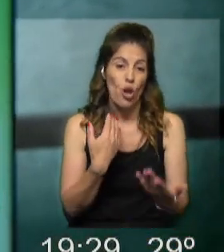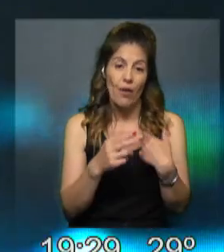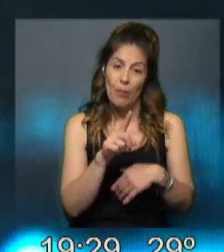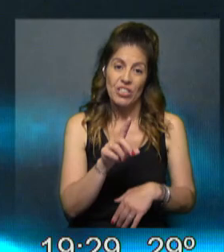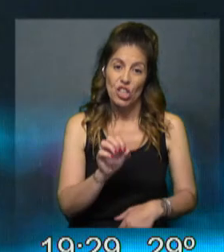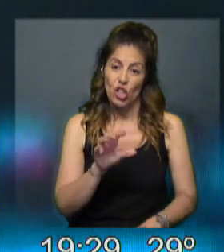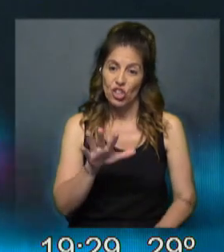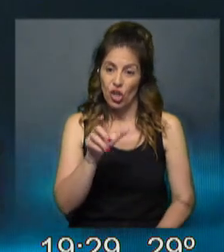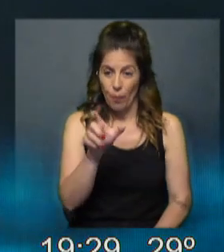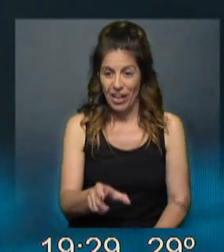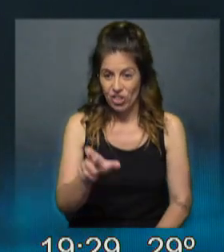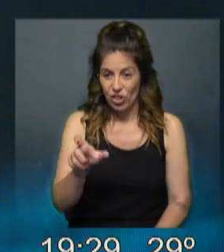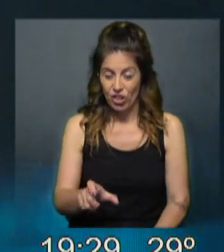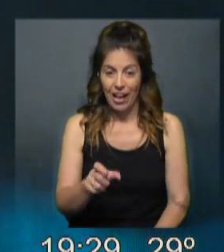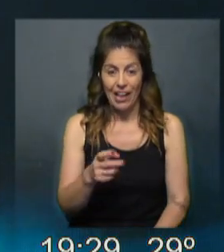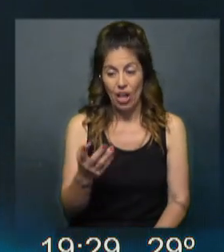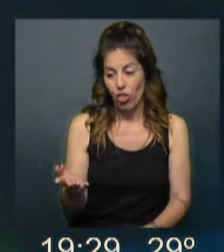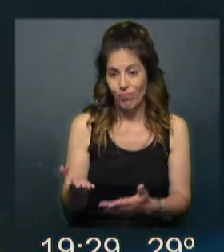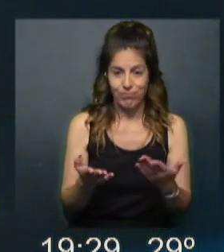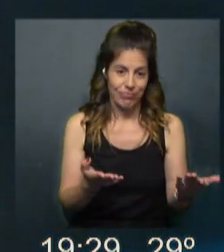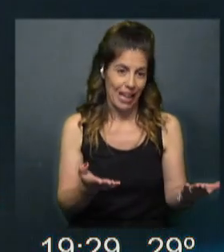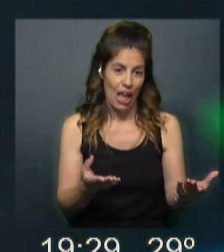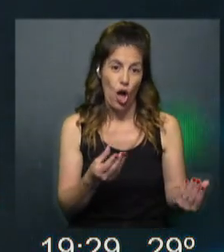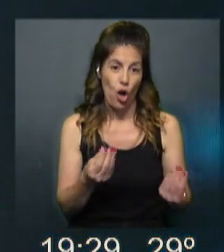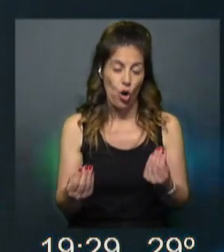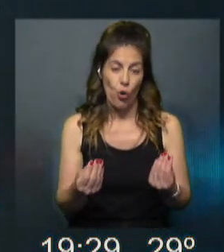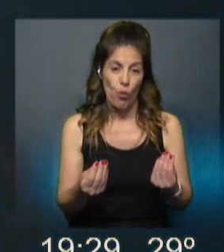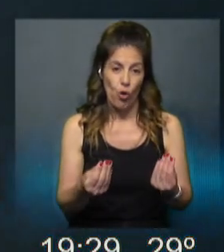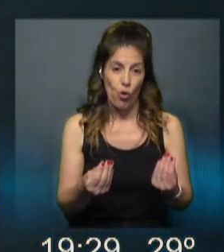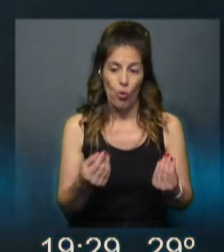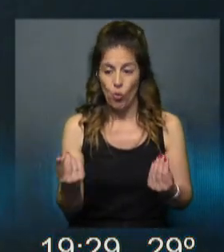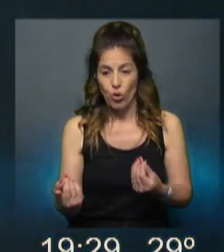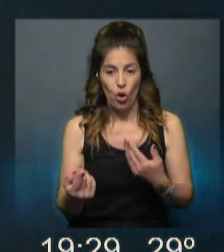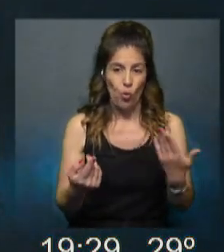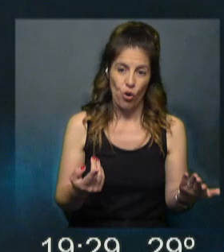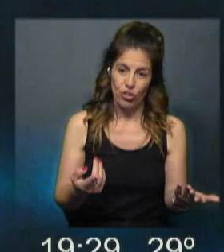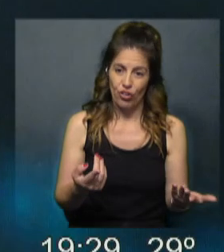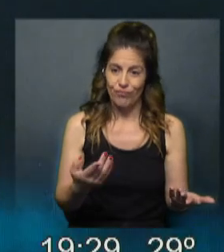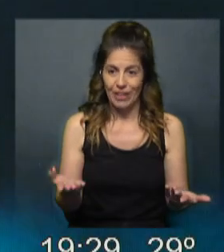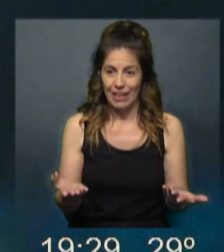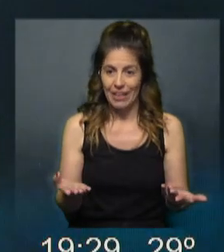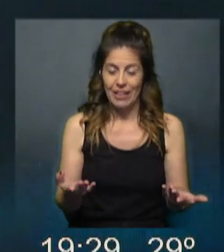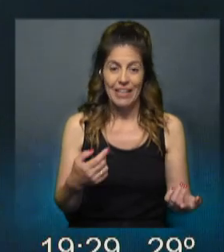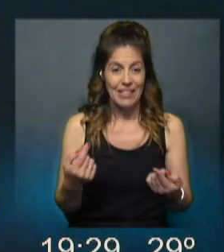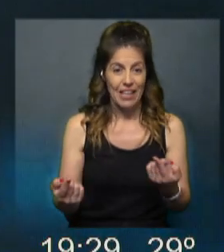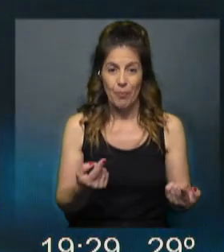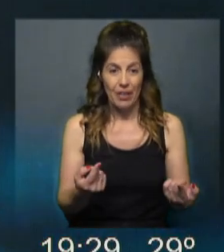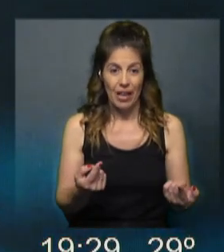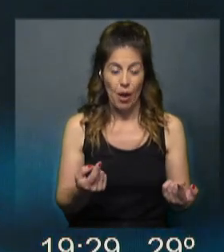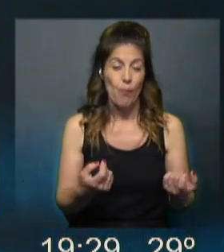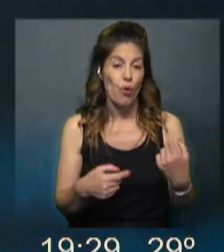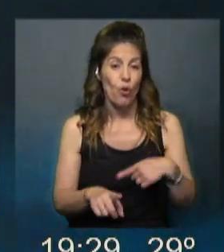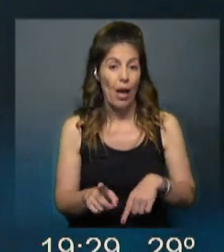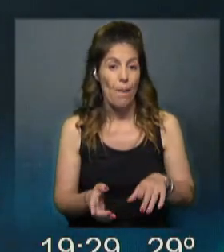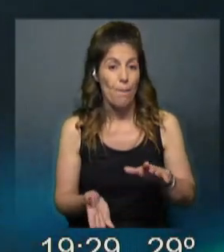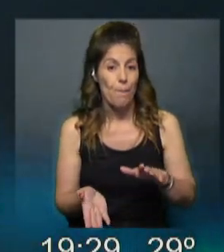Exactamente no ahí ves las dos caras del proceso y cómo se alimenta un fenómeno en el otro y naturalmente justamente esa dinámica perversa Por lo cual cada